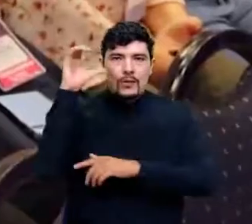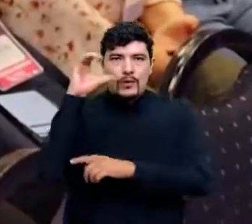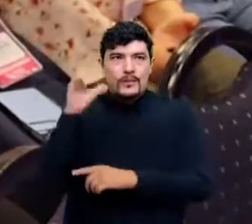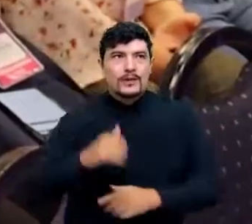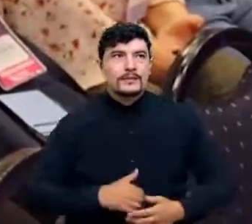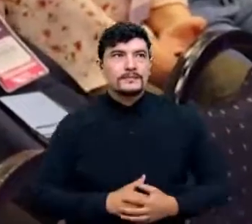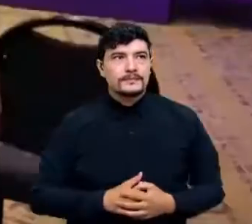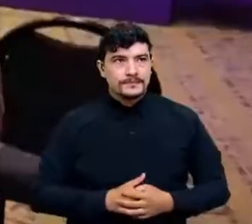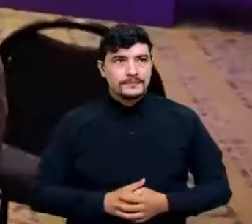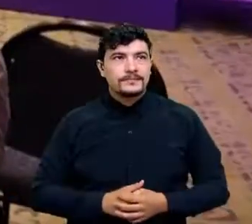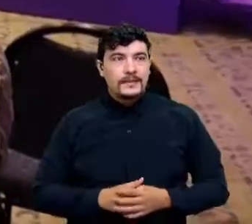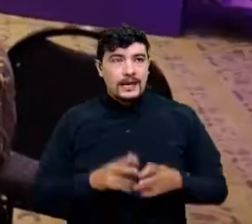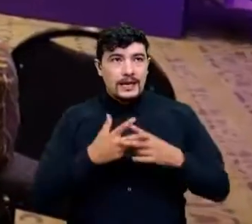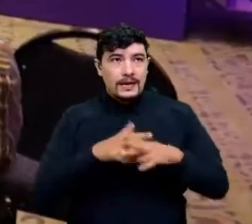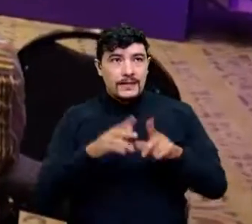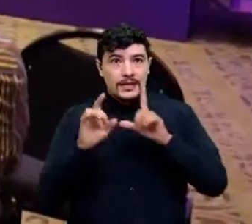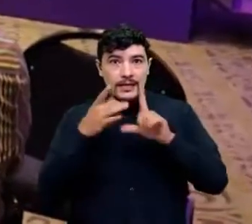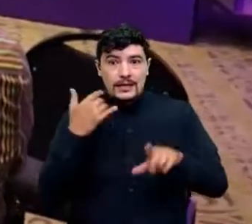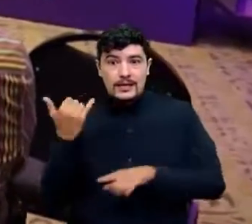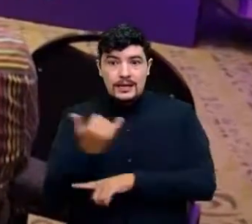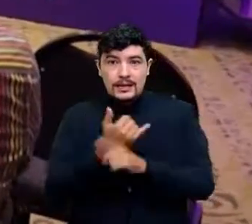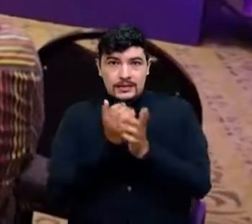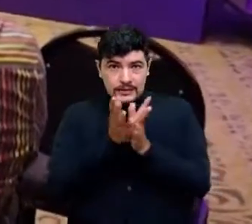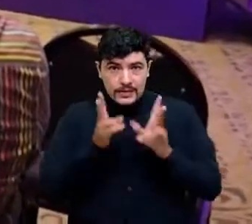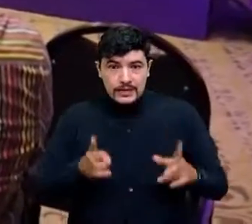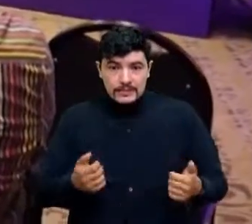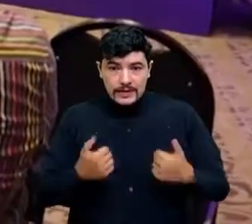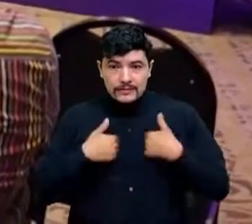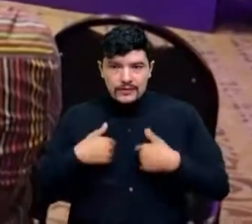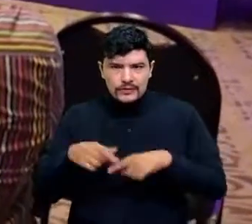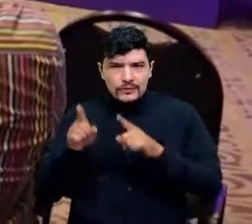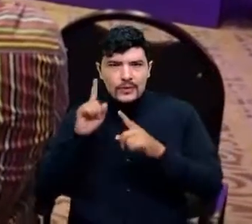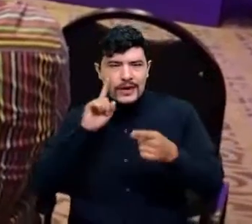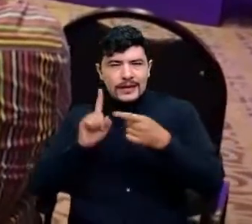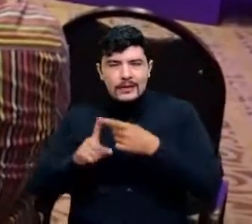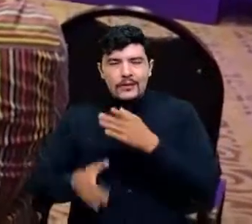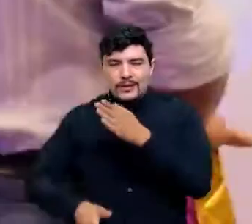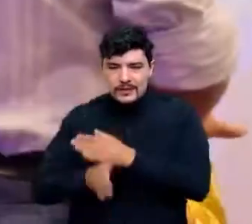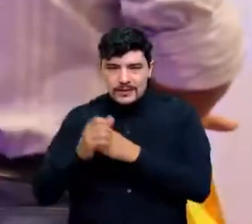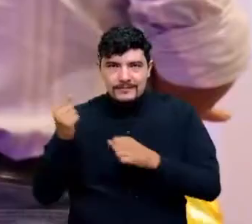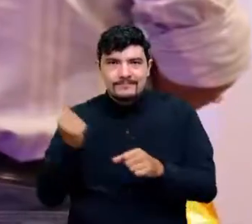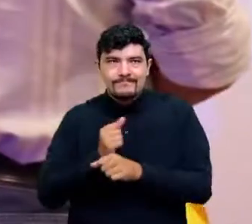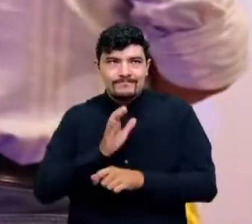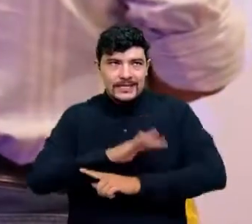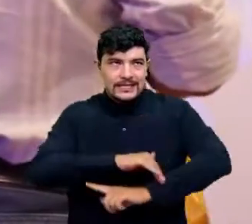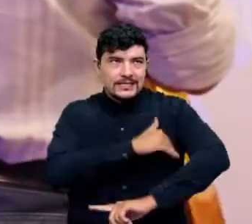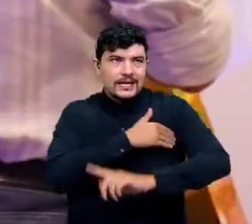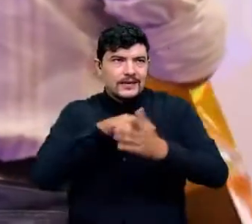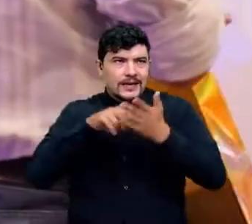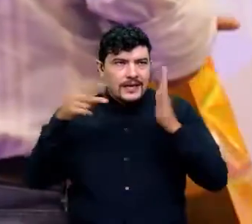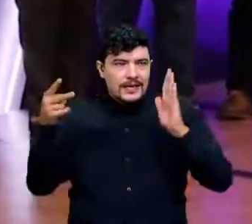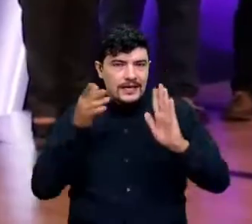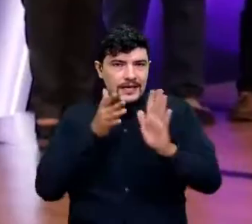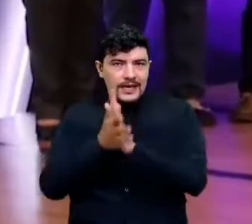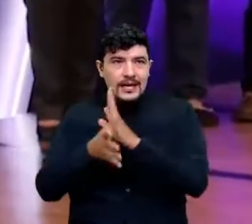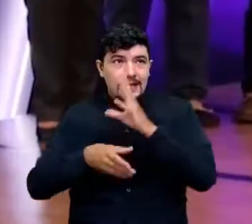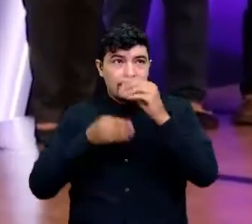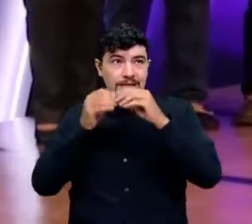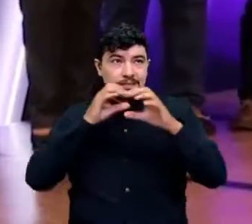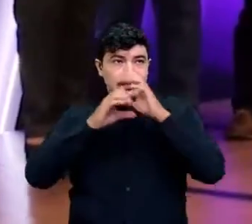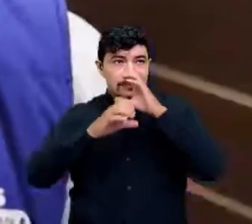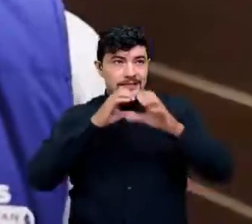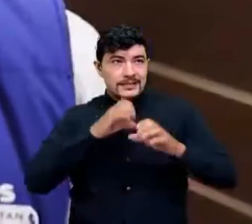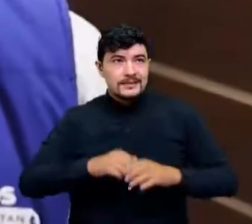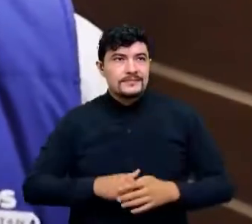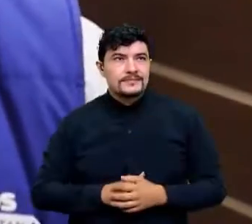herramientas digitales a estudiantes en el país es la apuesta en la que sigue trabajando el ministerio de tecnologías de la información y las comunicaciones